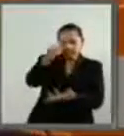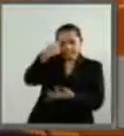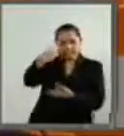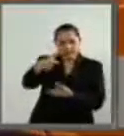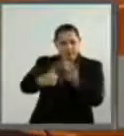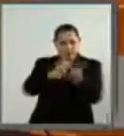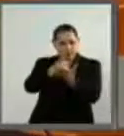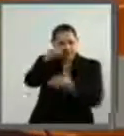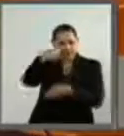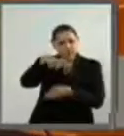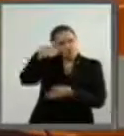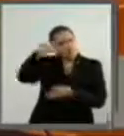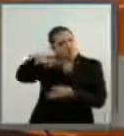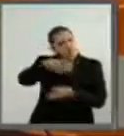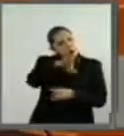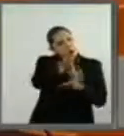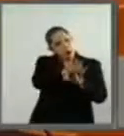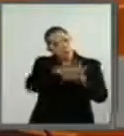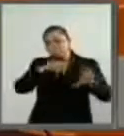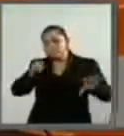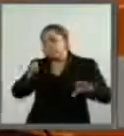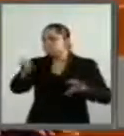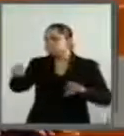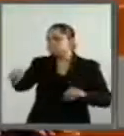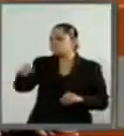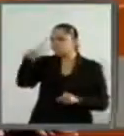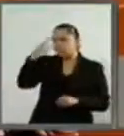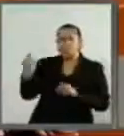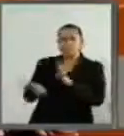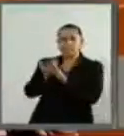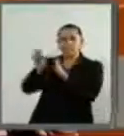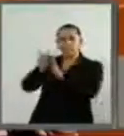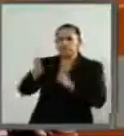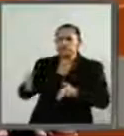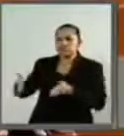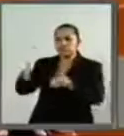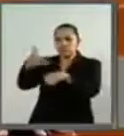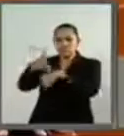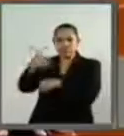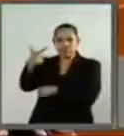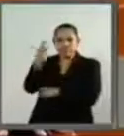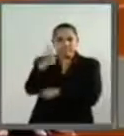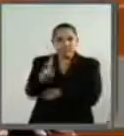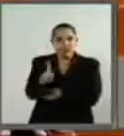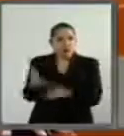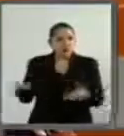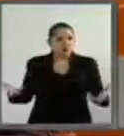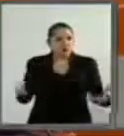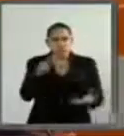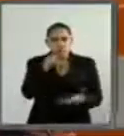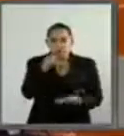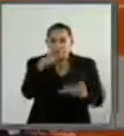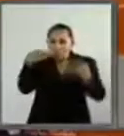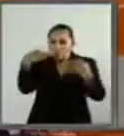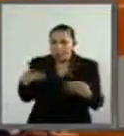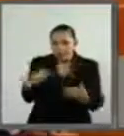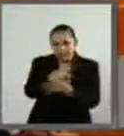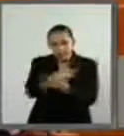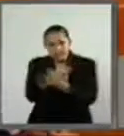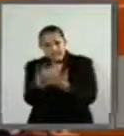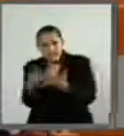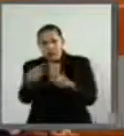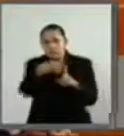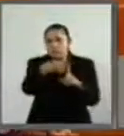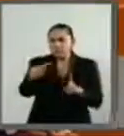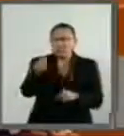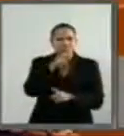de el Metrobús de la línea 7, cuando hay evidentes problemas de planeación. Ayer se